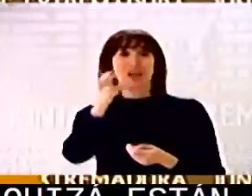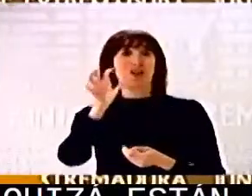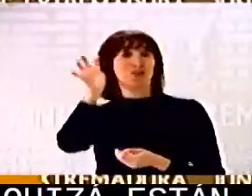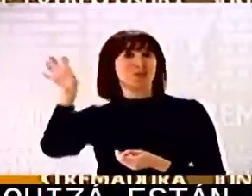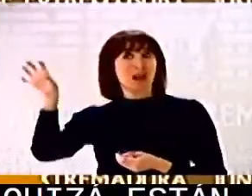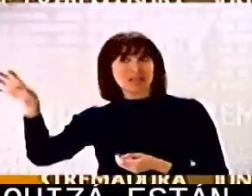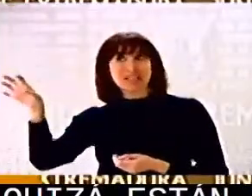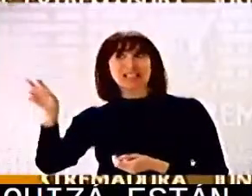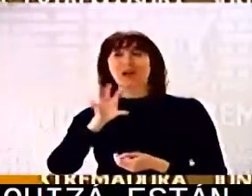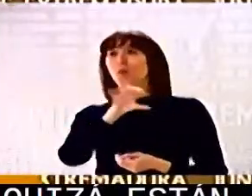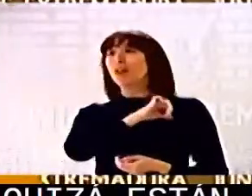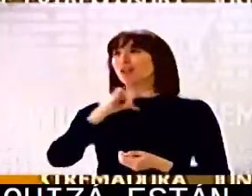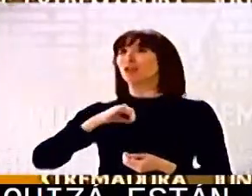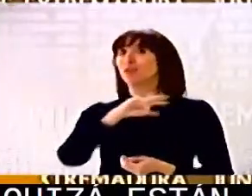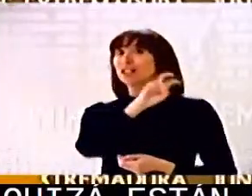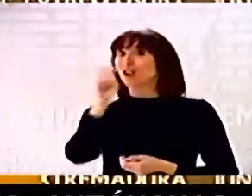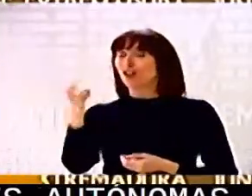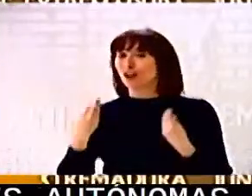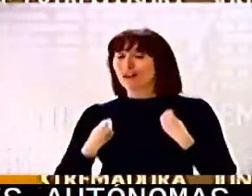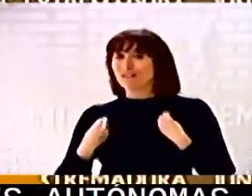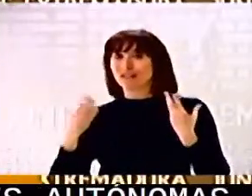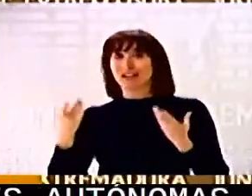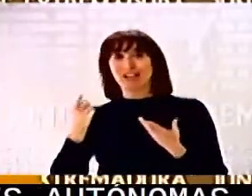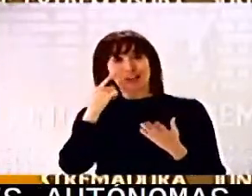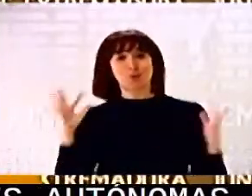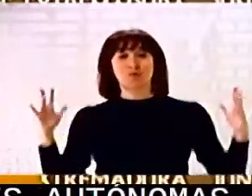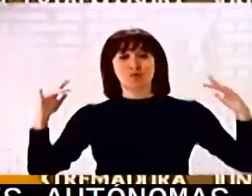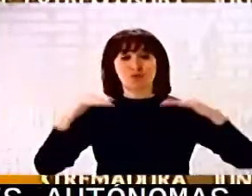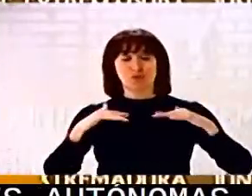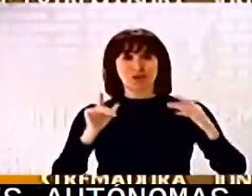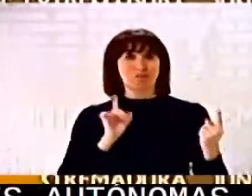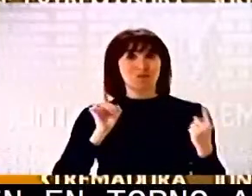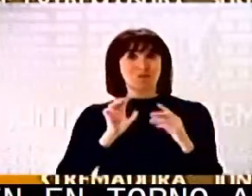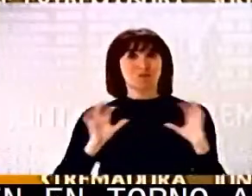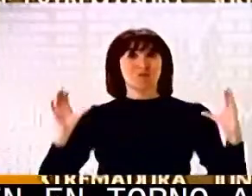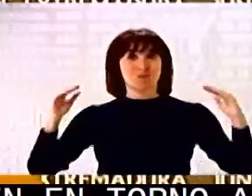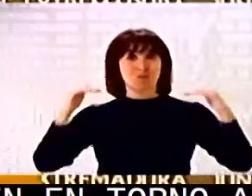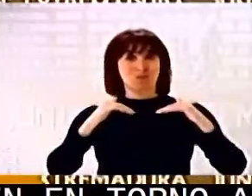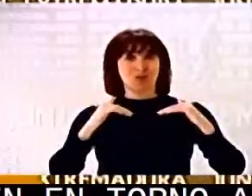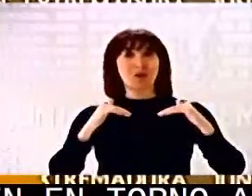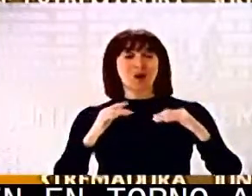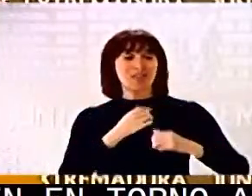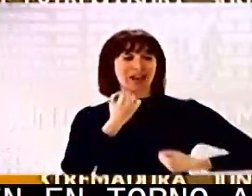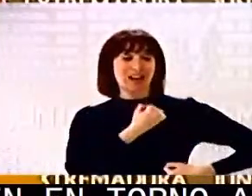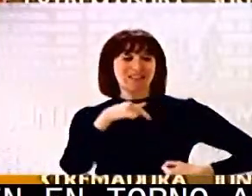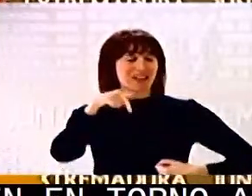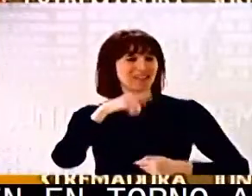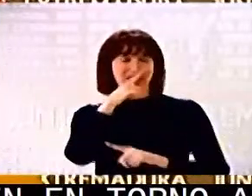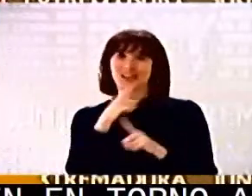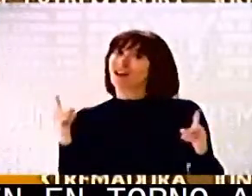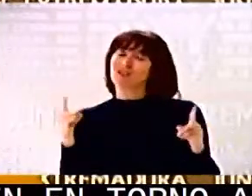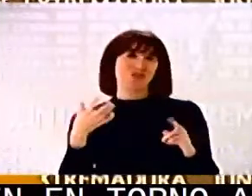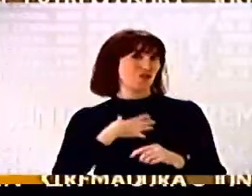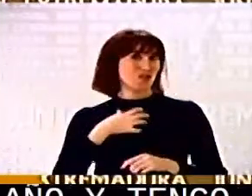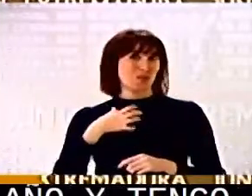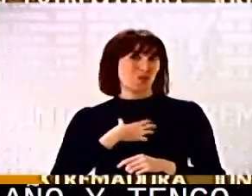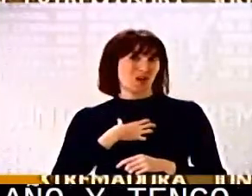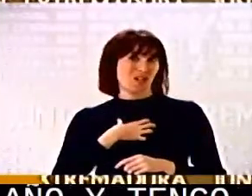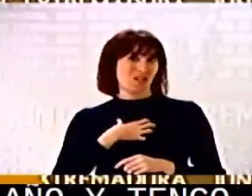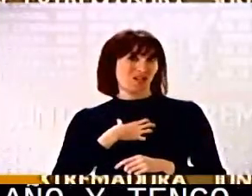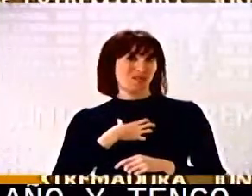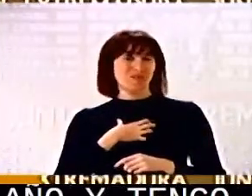autónomas. Esos reencuentros que siempre se producen en torno a la Navidad no pueden tener lugar este año y tenemos que hacer un